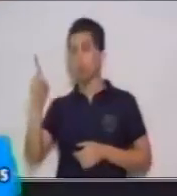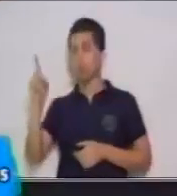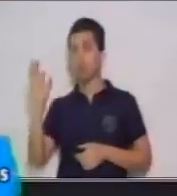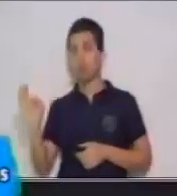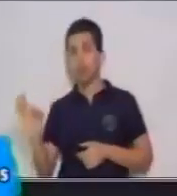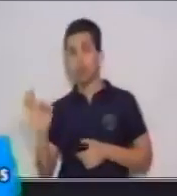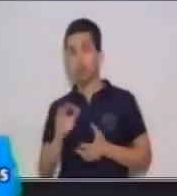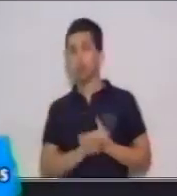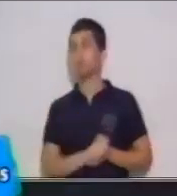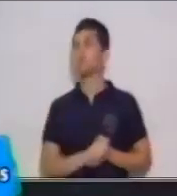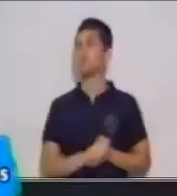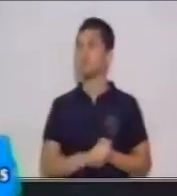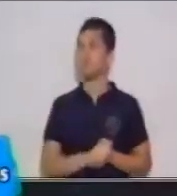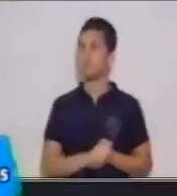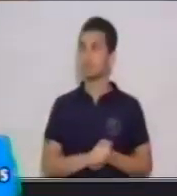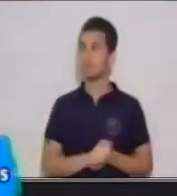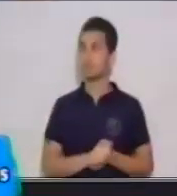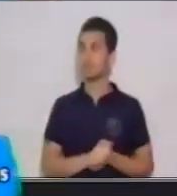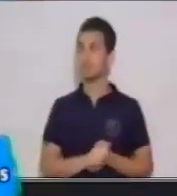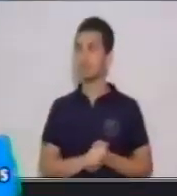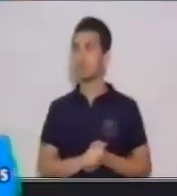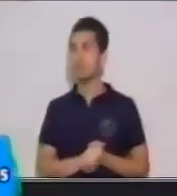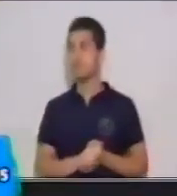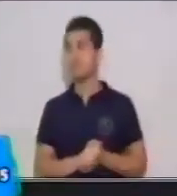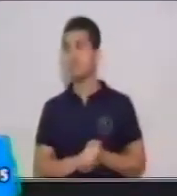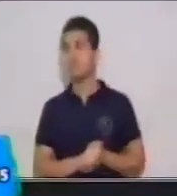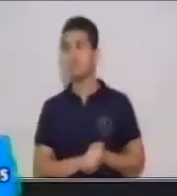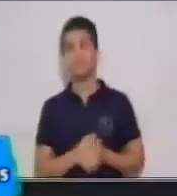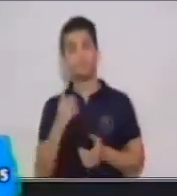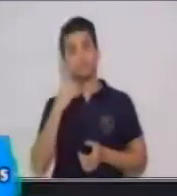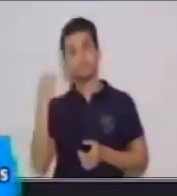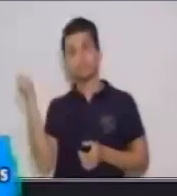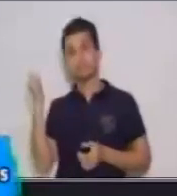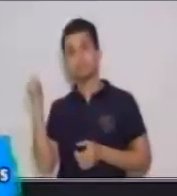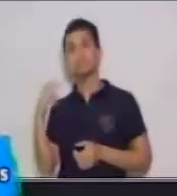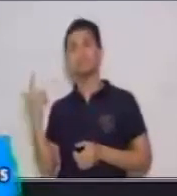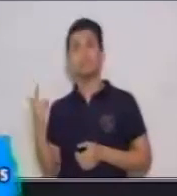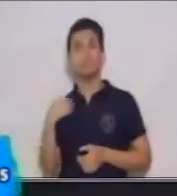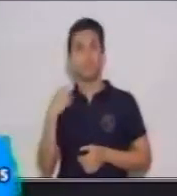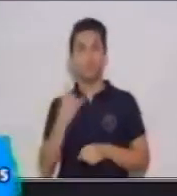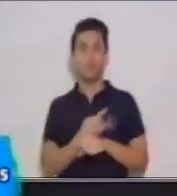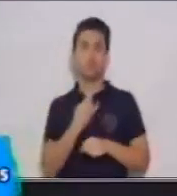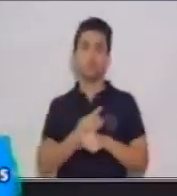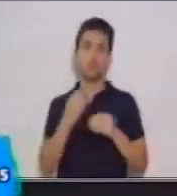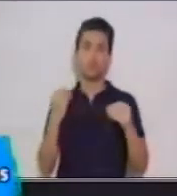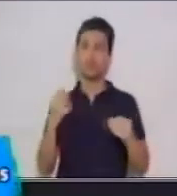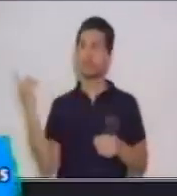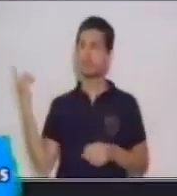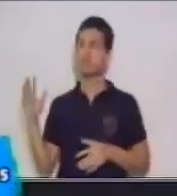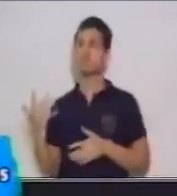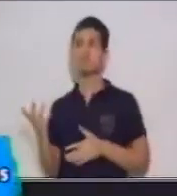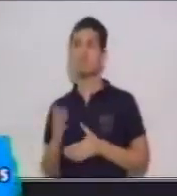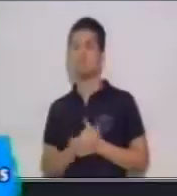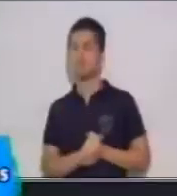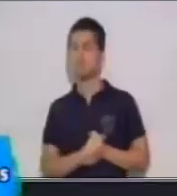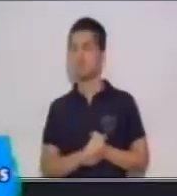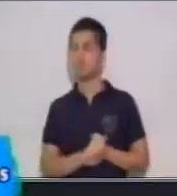Embudo. Muy bien. Ahora observa esto. Nos sirve mucho. ¿Qué es?